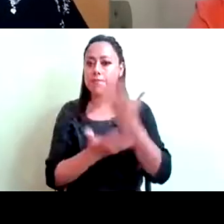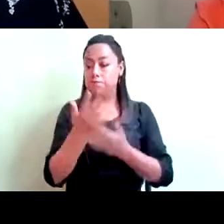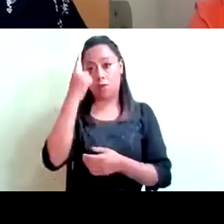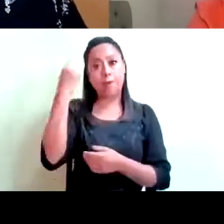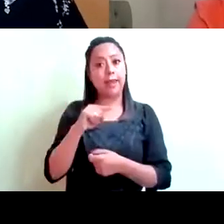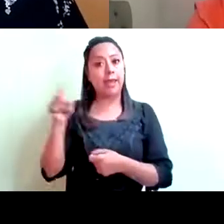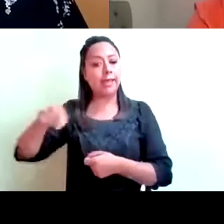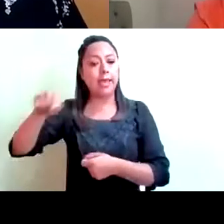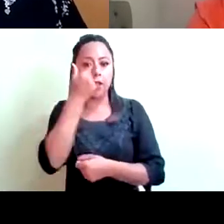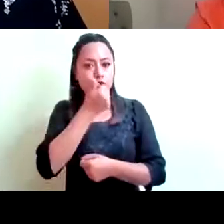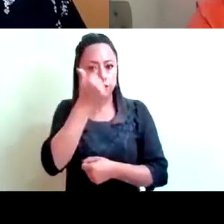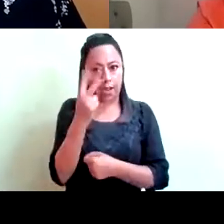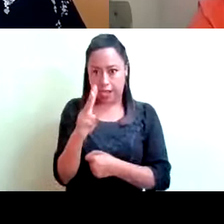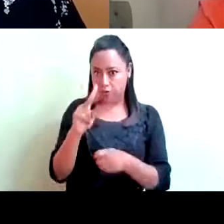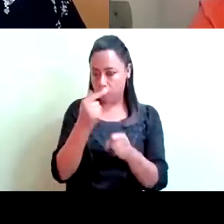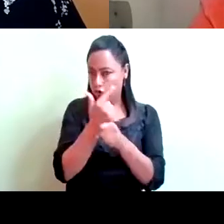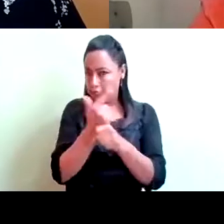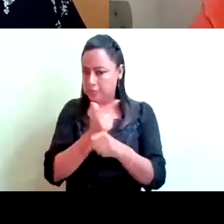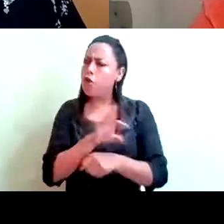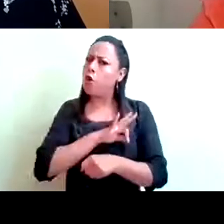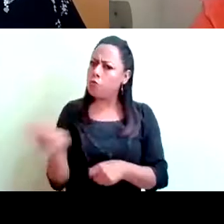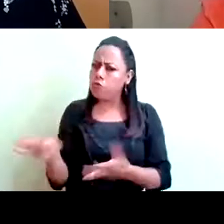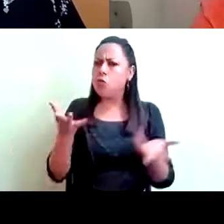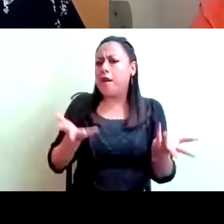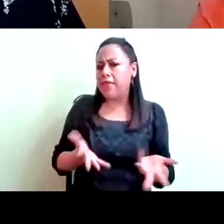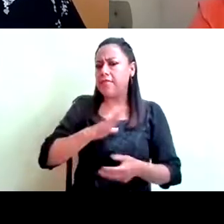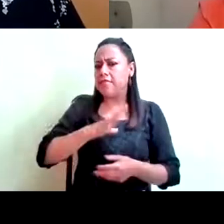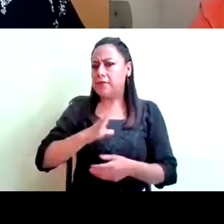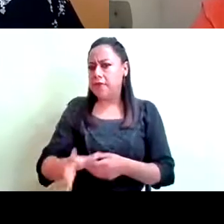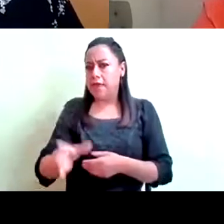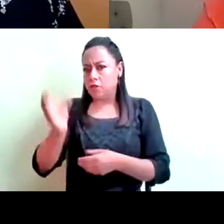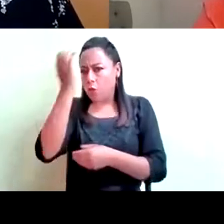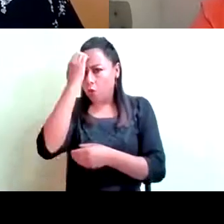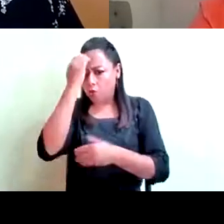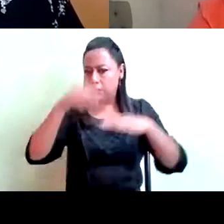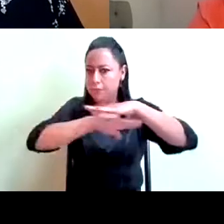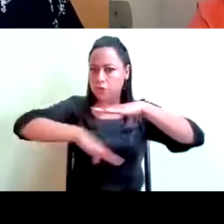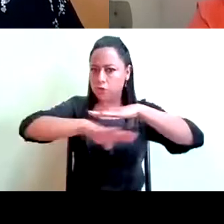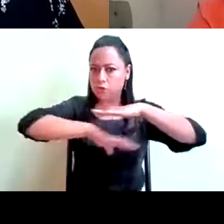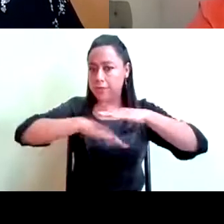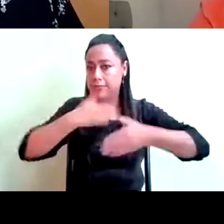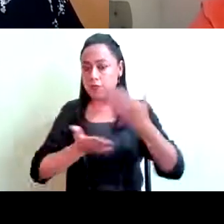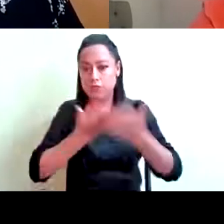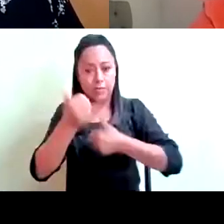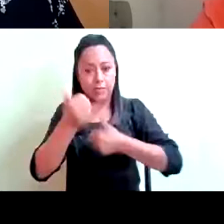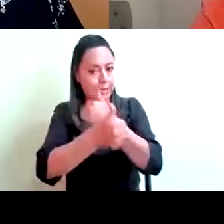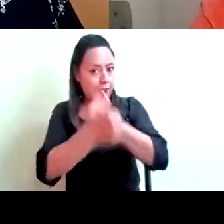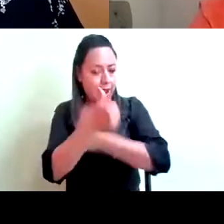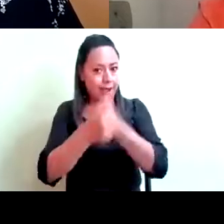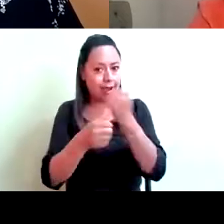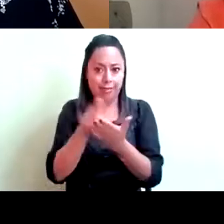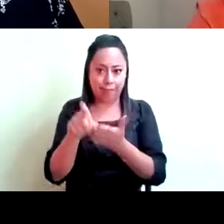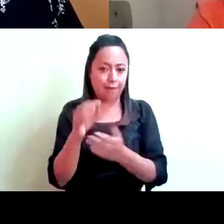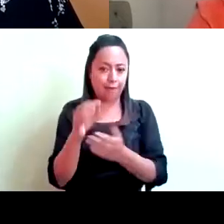puedan adquirir los conocimientos básicos del estudio legislativo, presentada por la diputada Leticia Estrada Hernández del